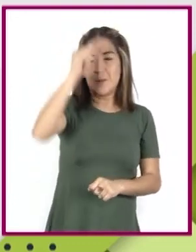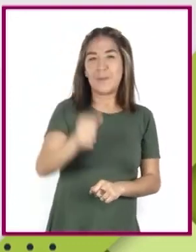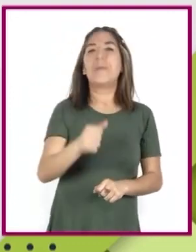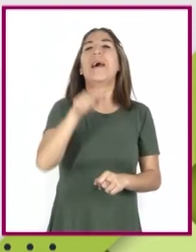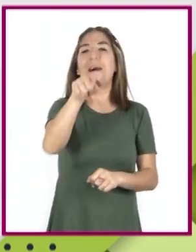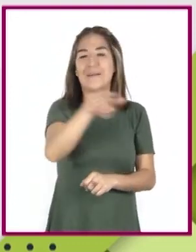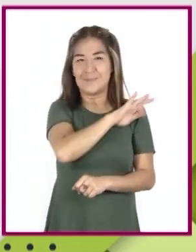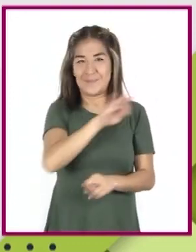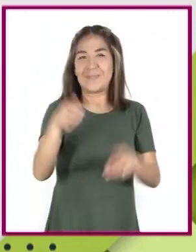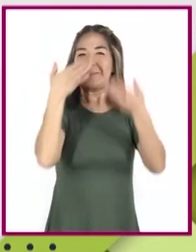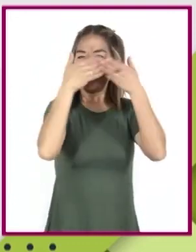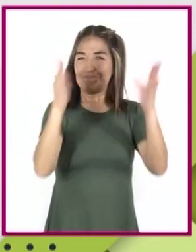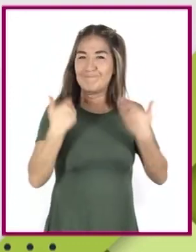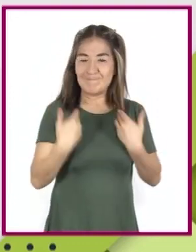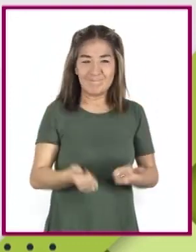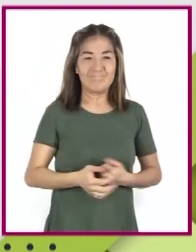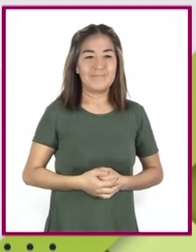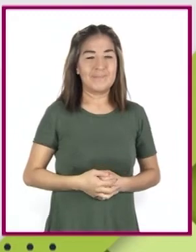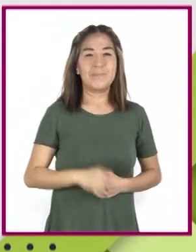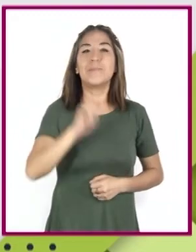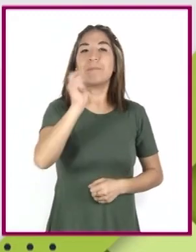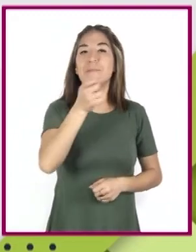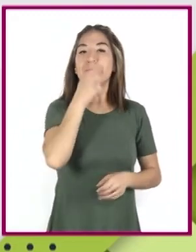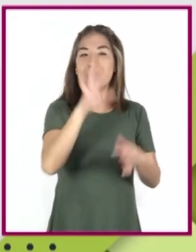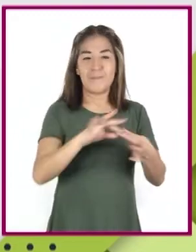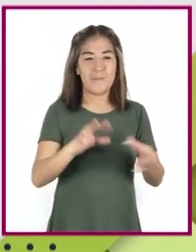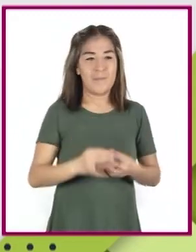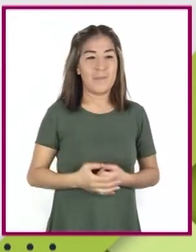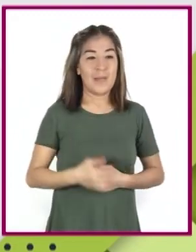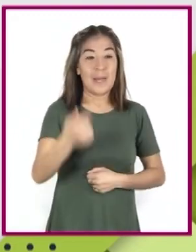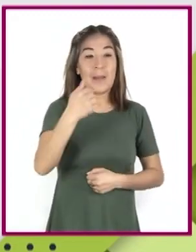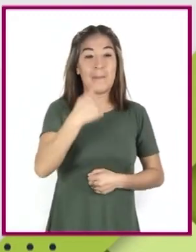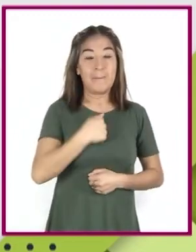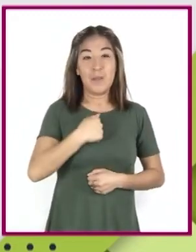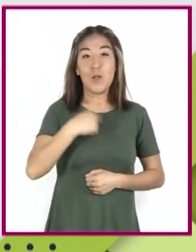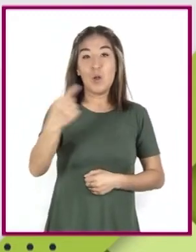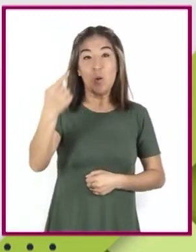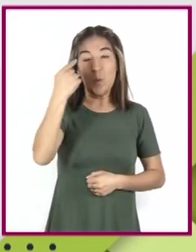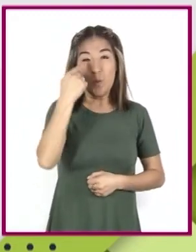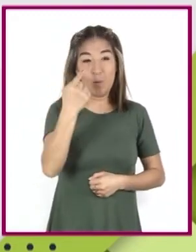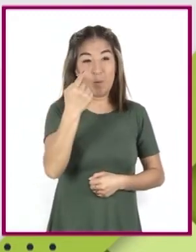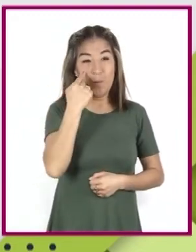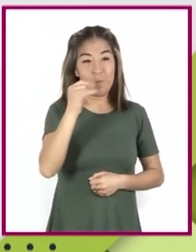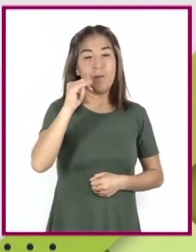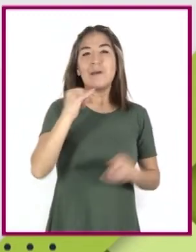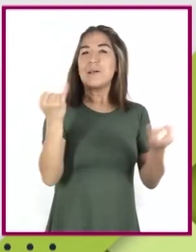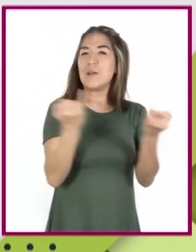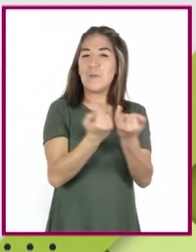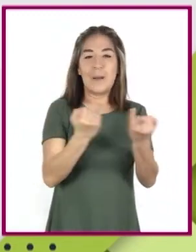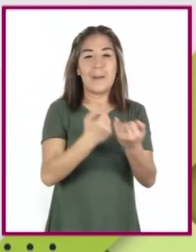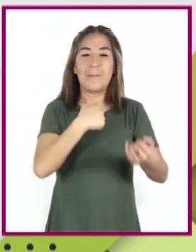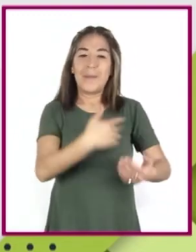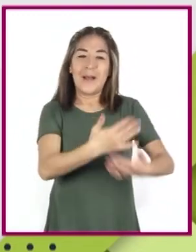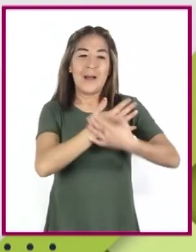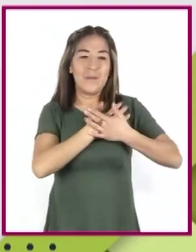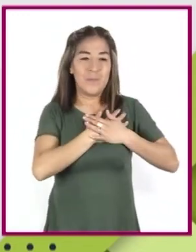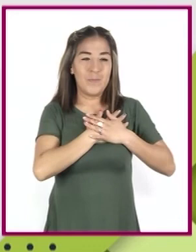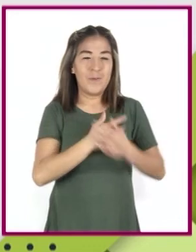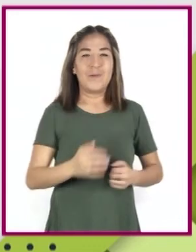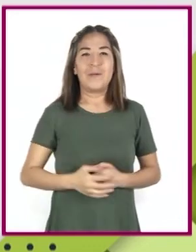descubrirán. La frase dice, mi ojo irá igual que mi amor